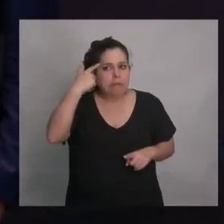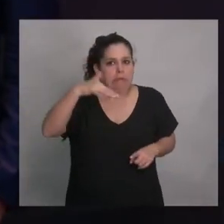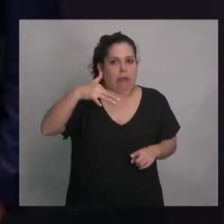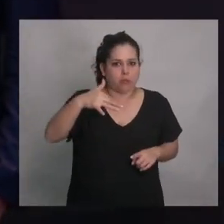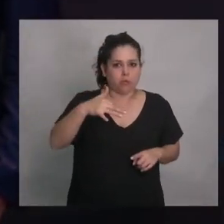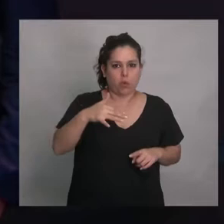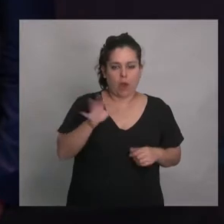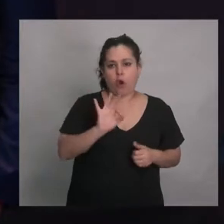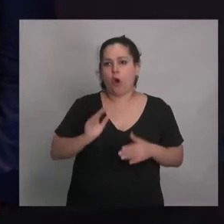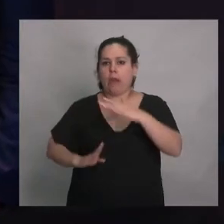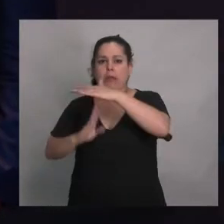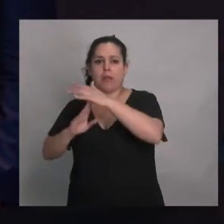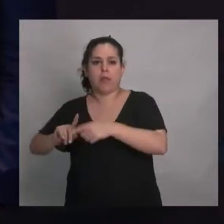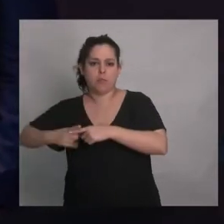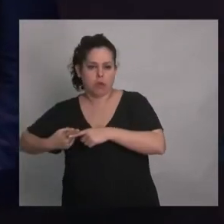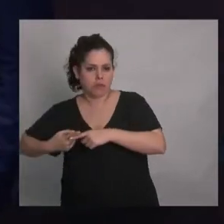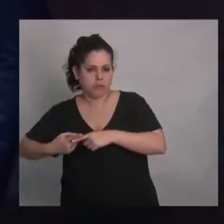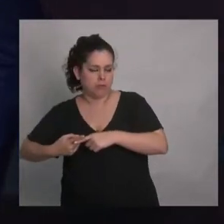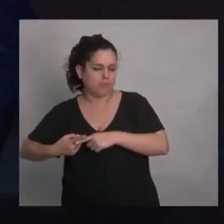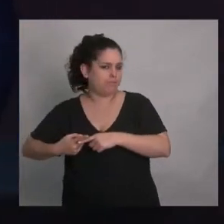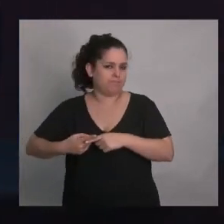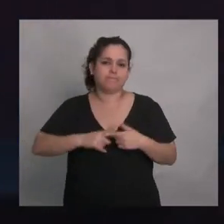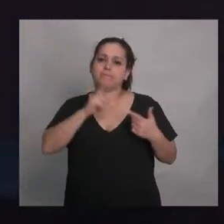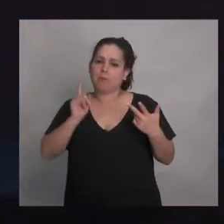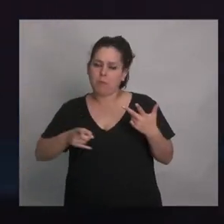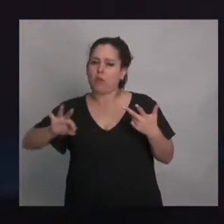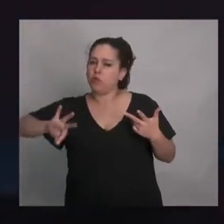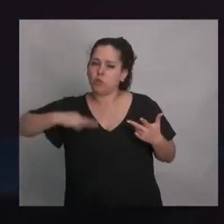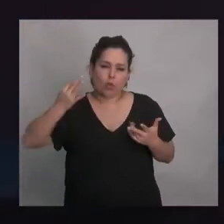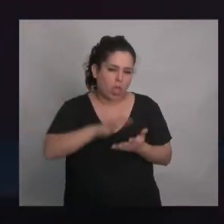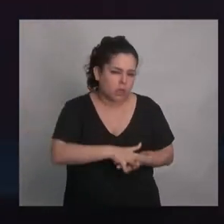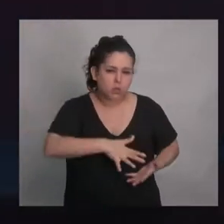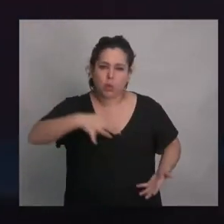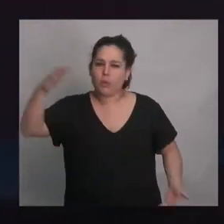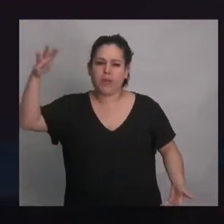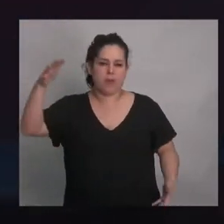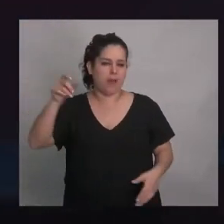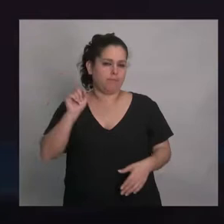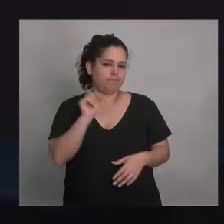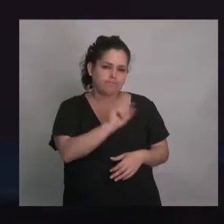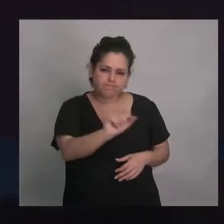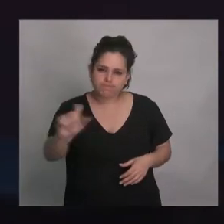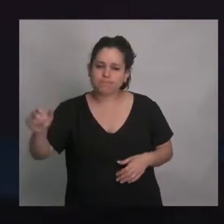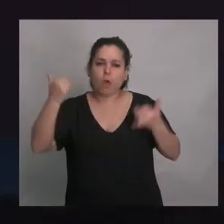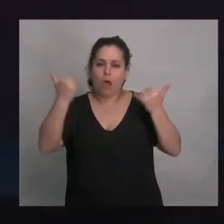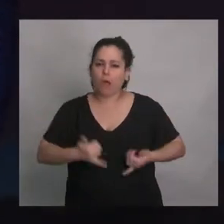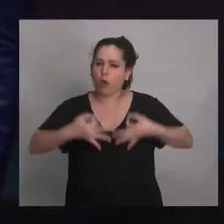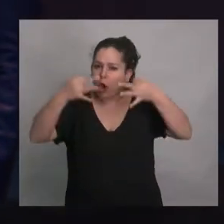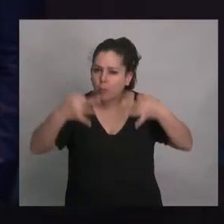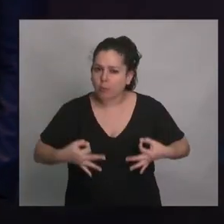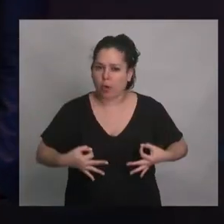o líderes políticos comprometidos sino también de toda una vida de compromiso